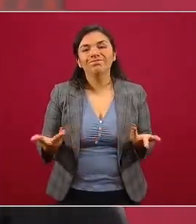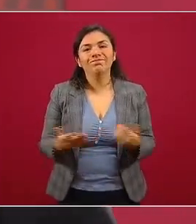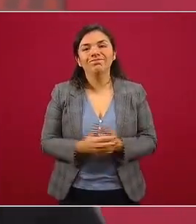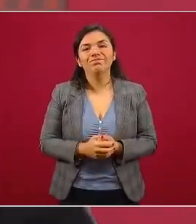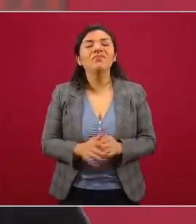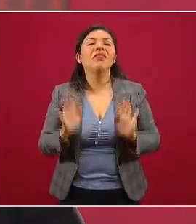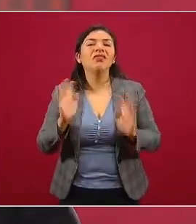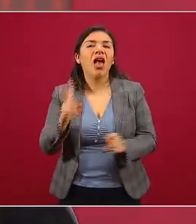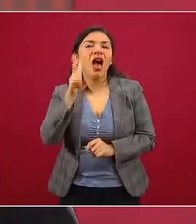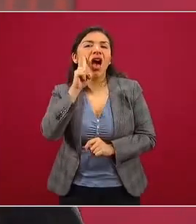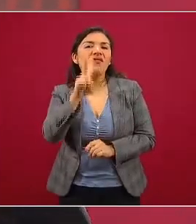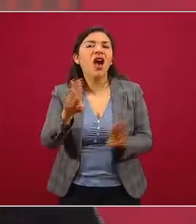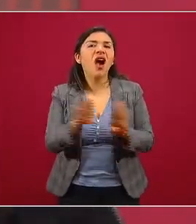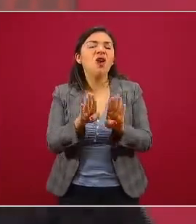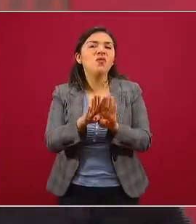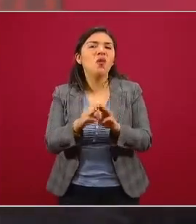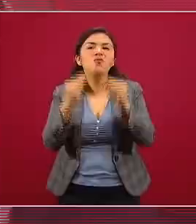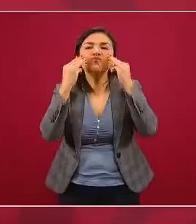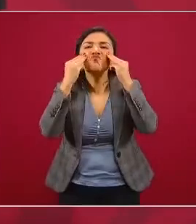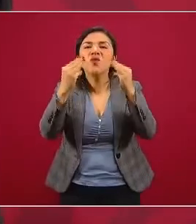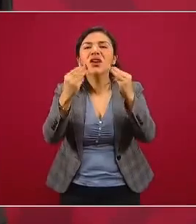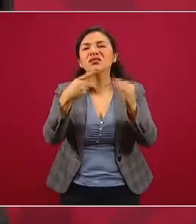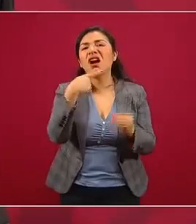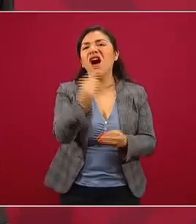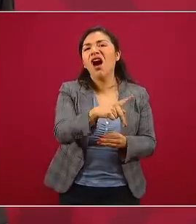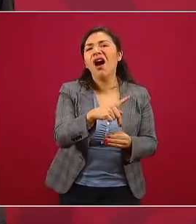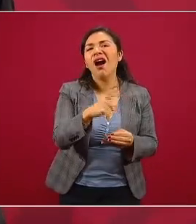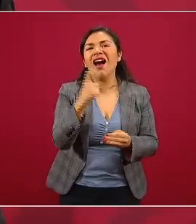se está mostrando el cobre.